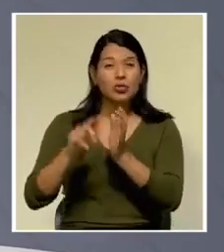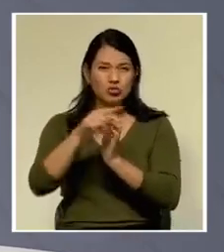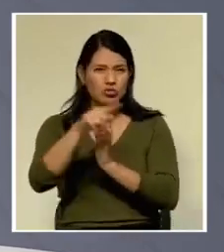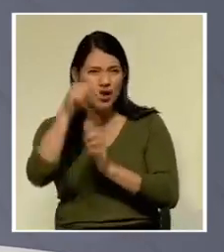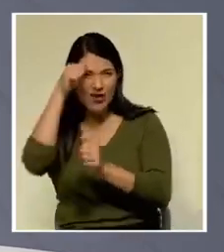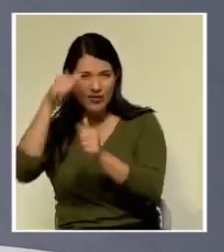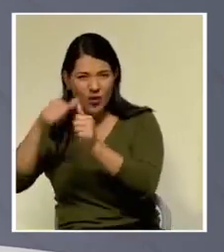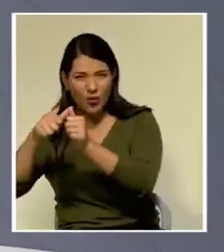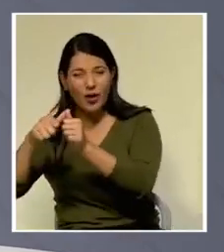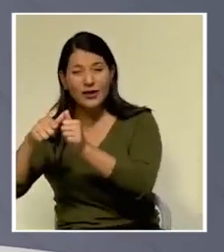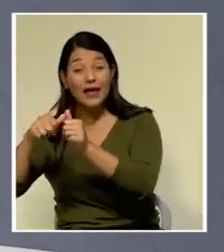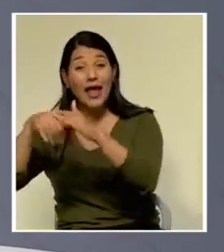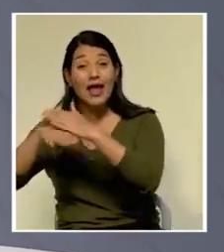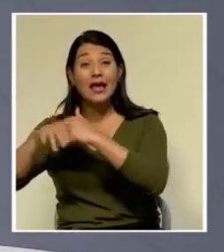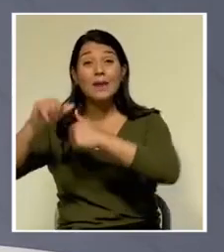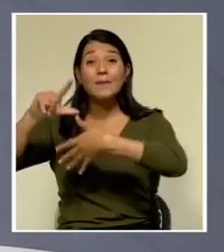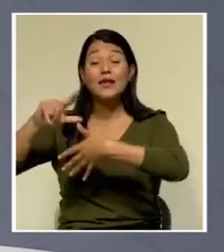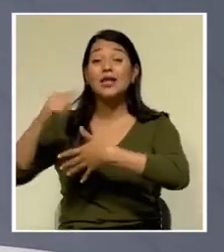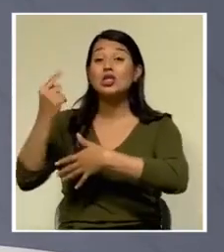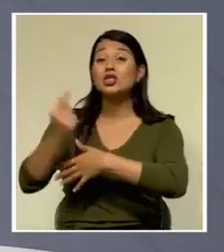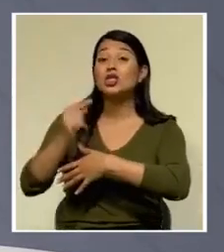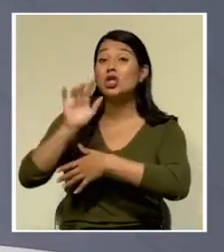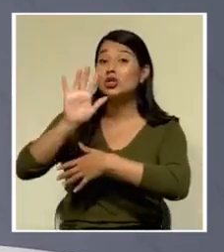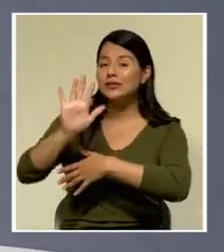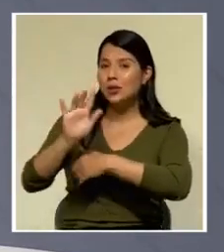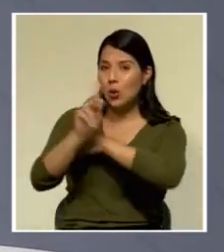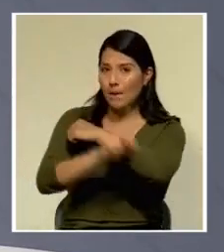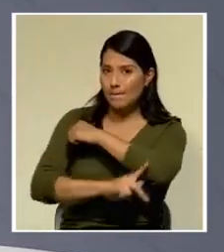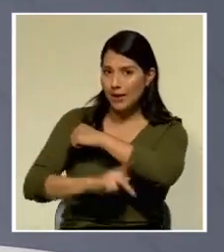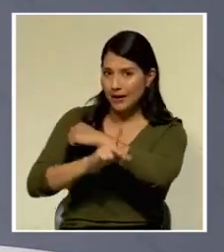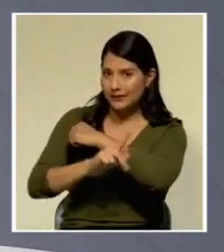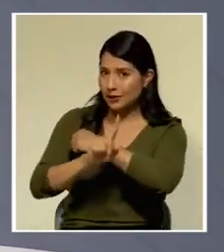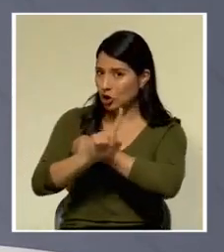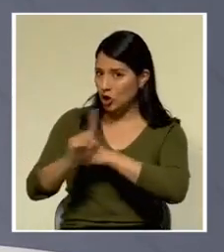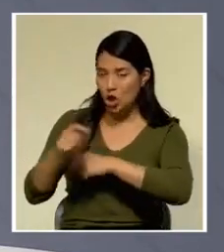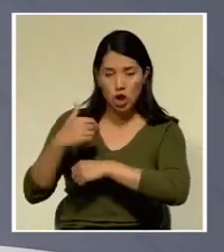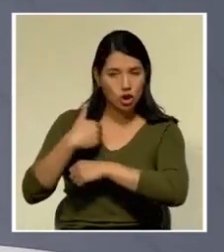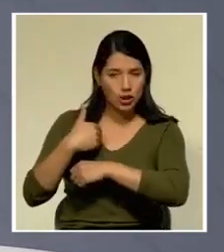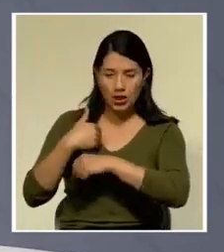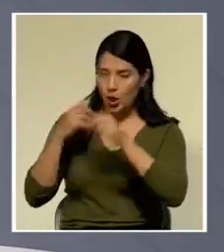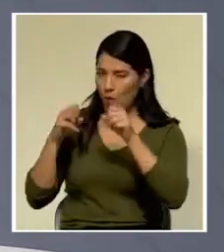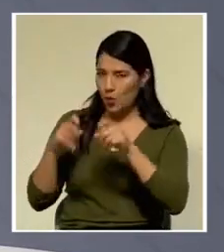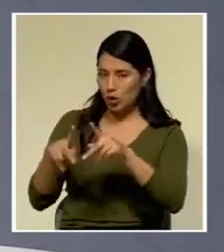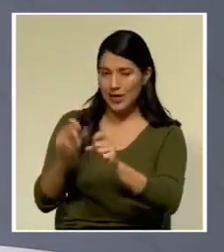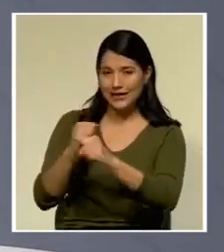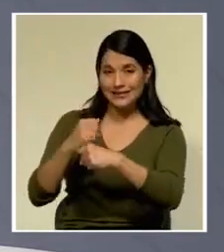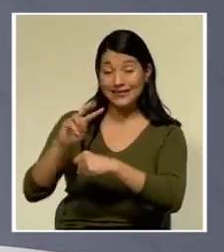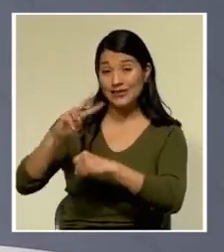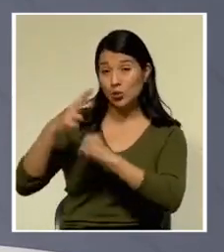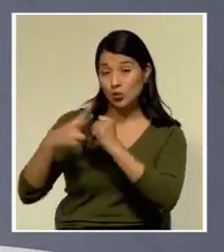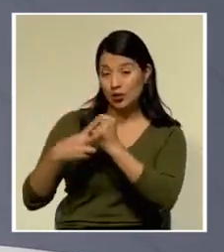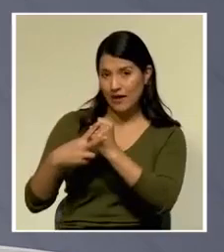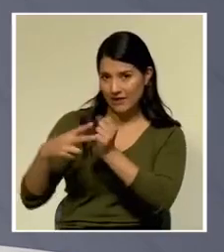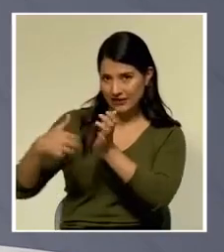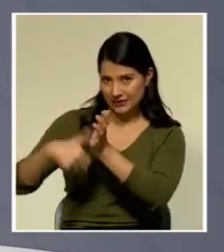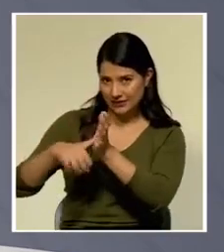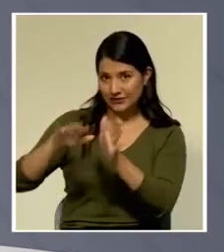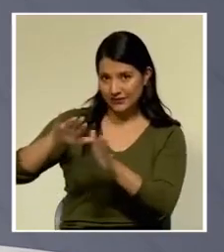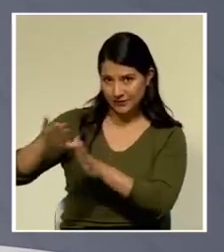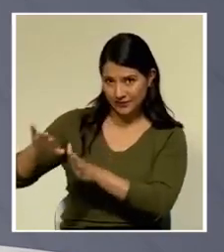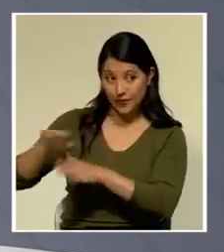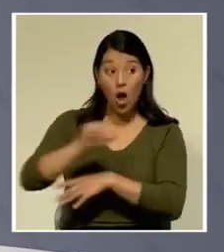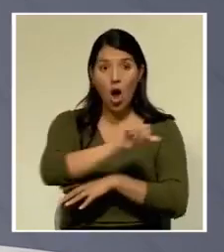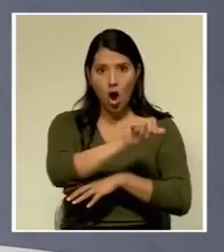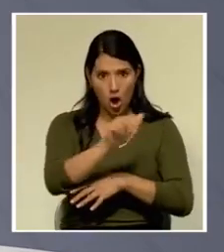América Latina solamente 5 países no tienen la posibilidad de ir a una segunda ronda, cierro el paréntesis, el resto de los países